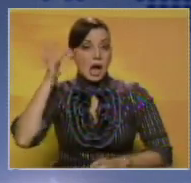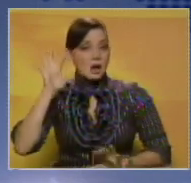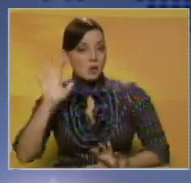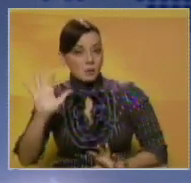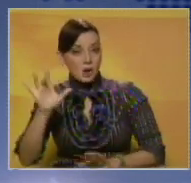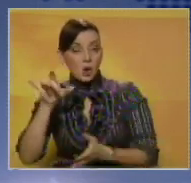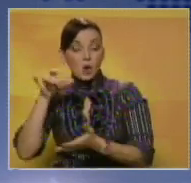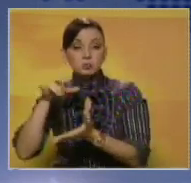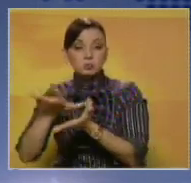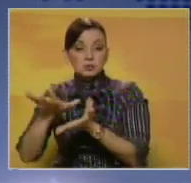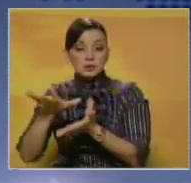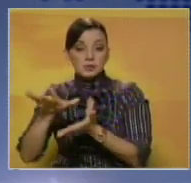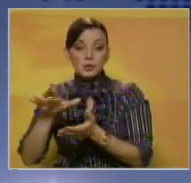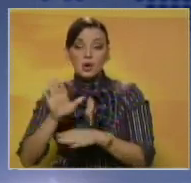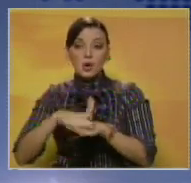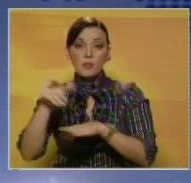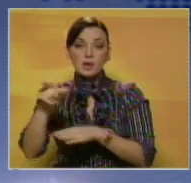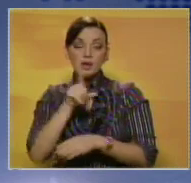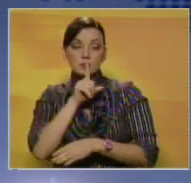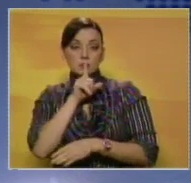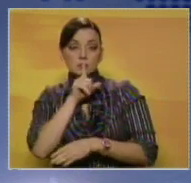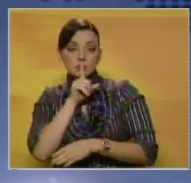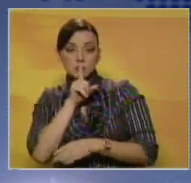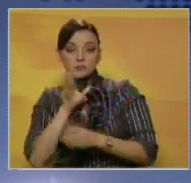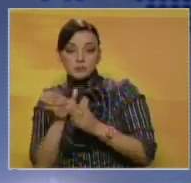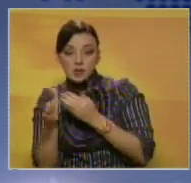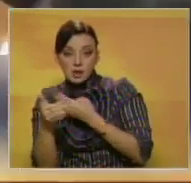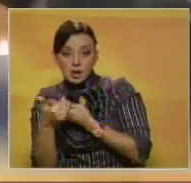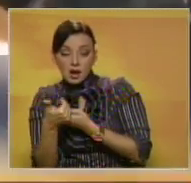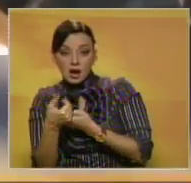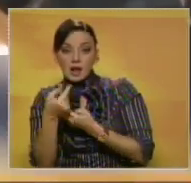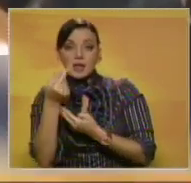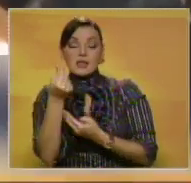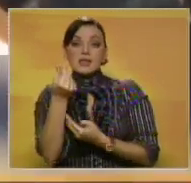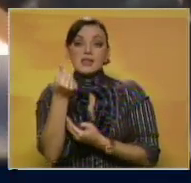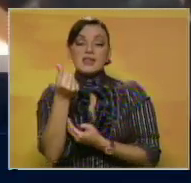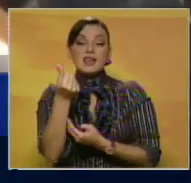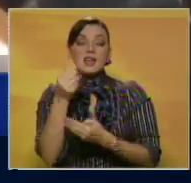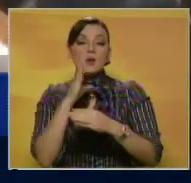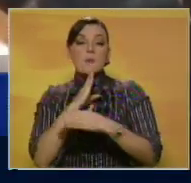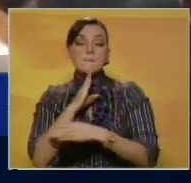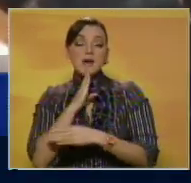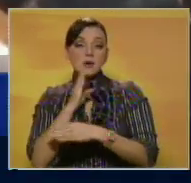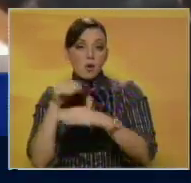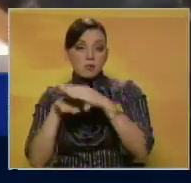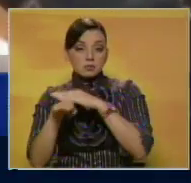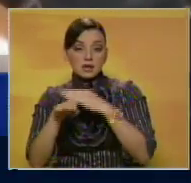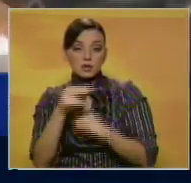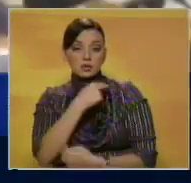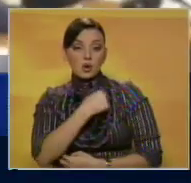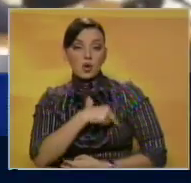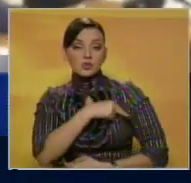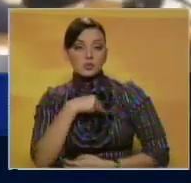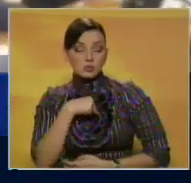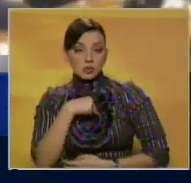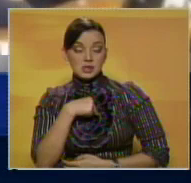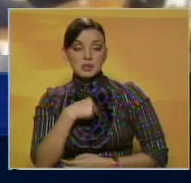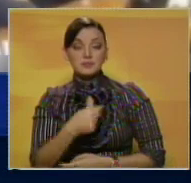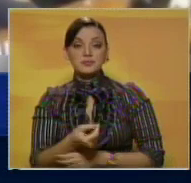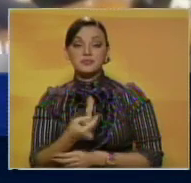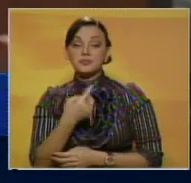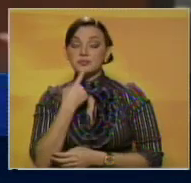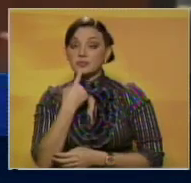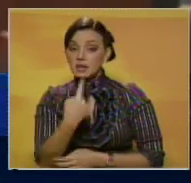por presuntamente ocultar cuentas bancarias en Suiza. Con 11 votos a favor y 9 en contra, el Consejo de Ética de la Cámara